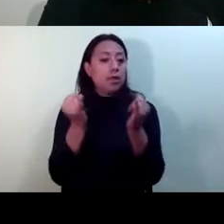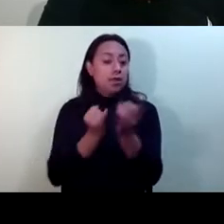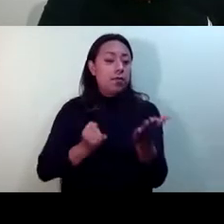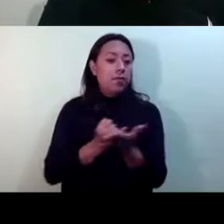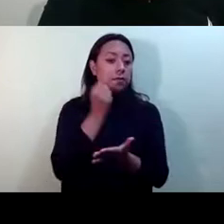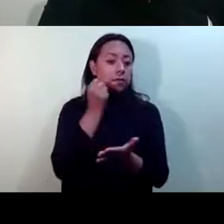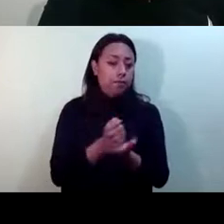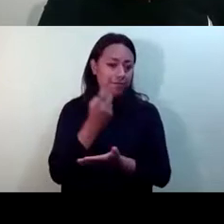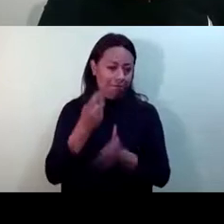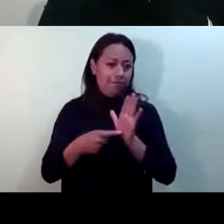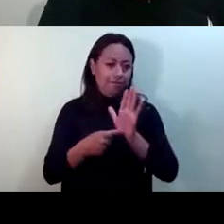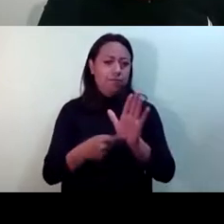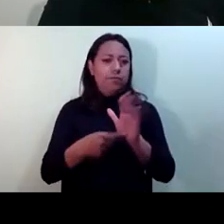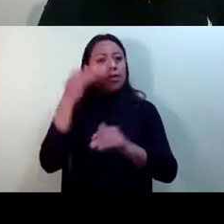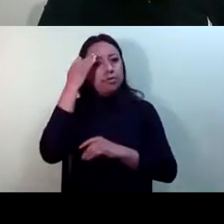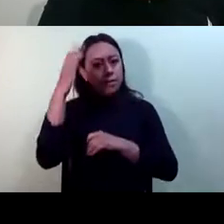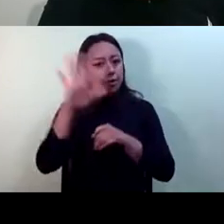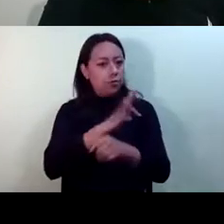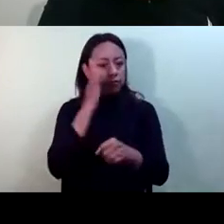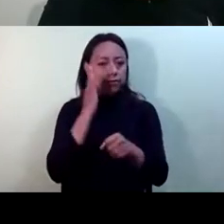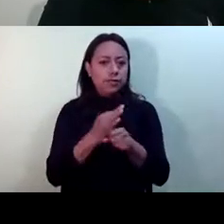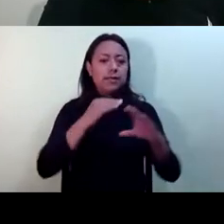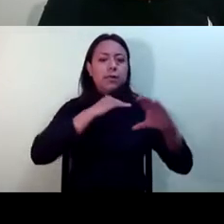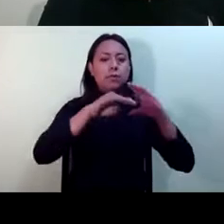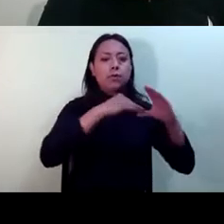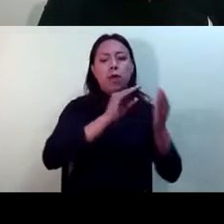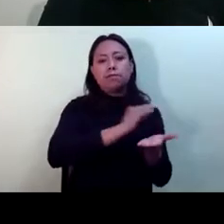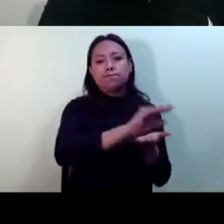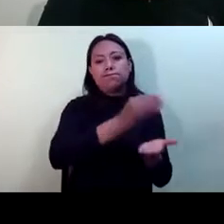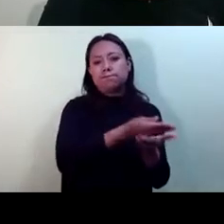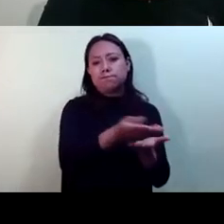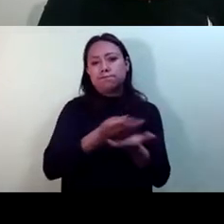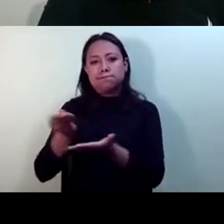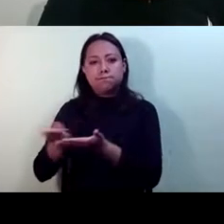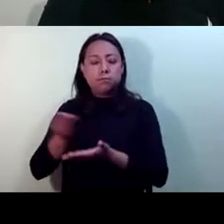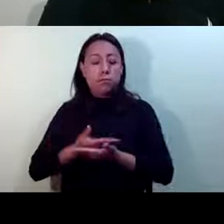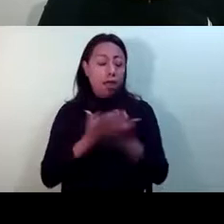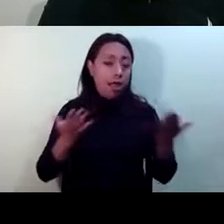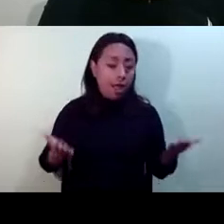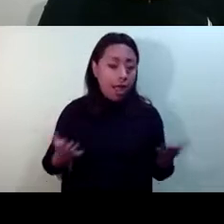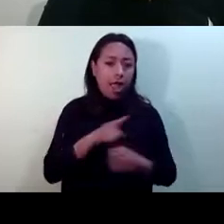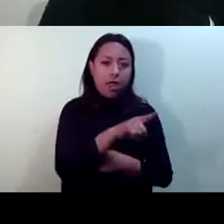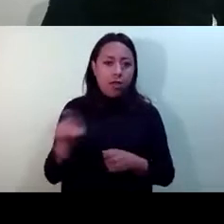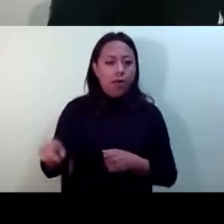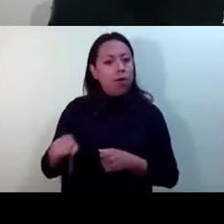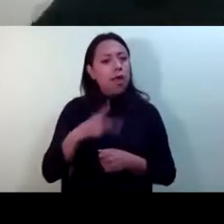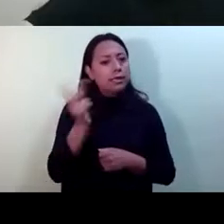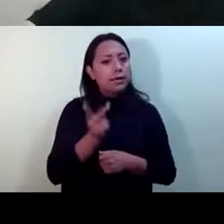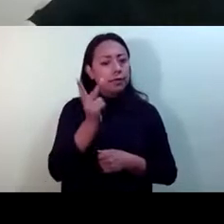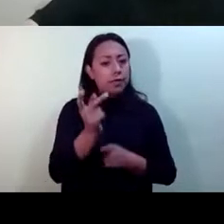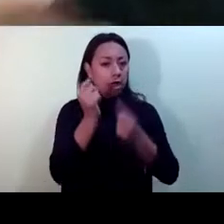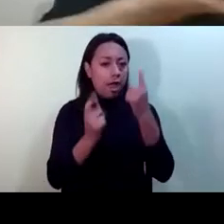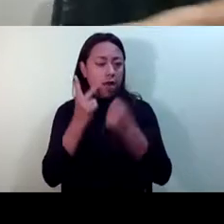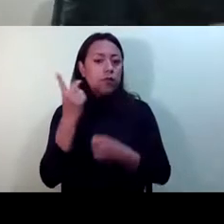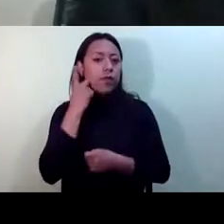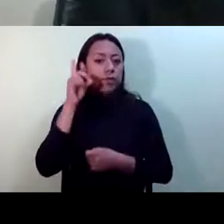de referencia fue distribuido con oportunidad, se pone a consideración si alguna diputada o diputado desea hacer